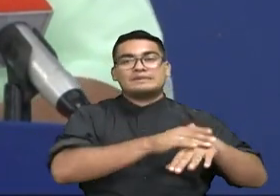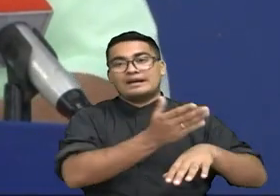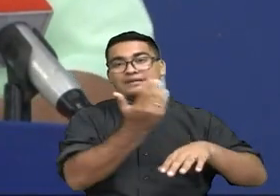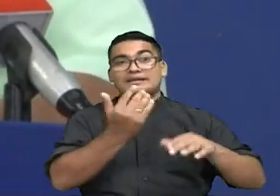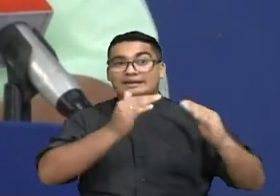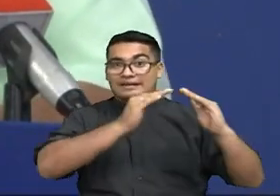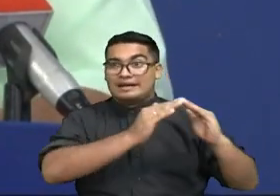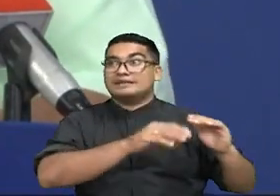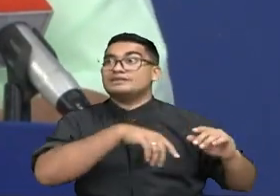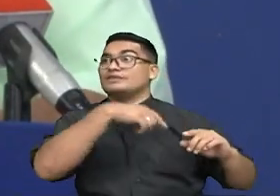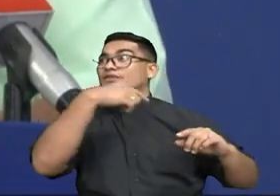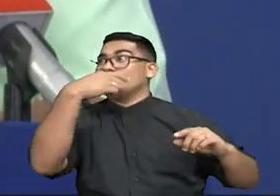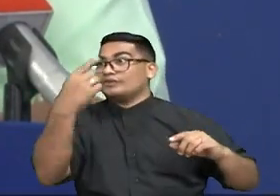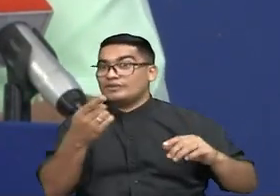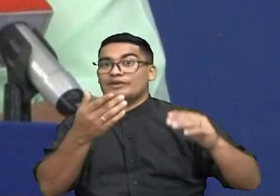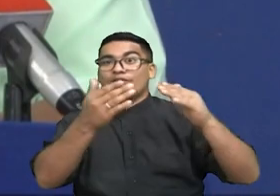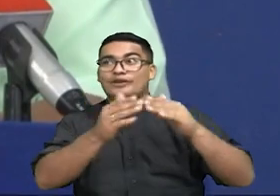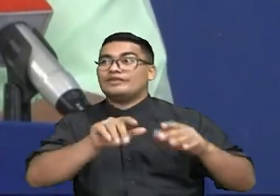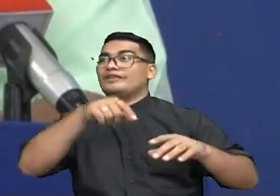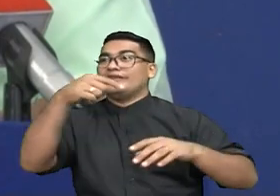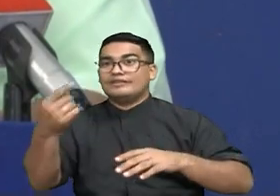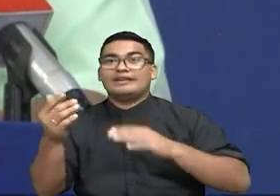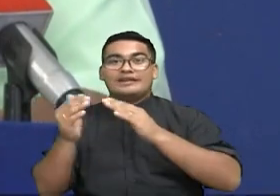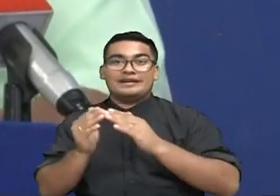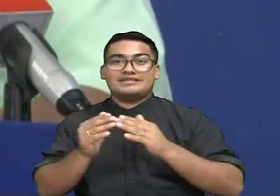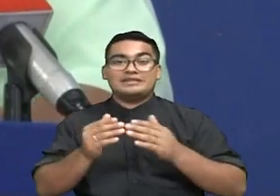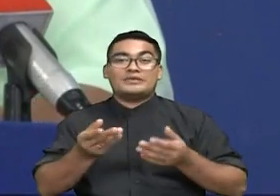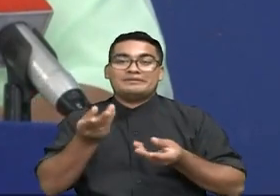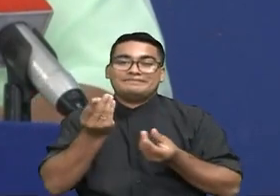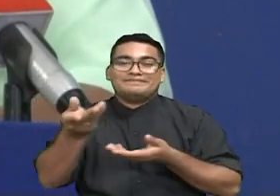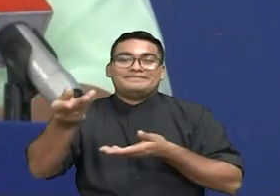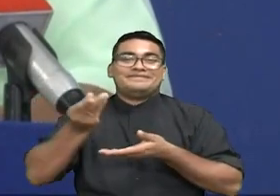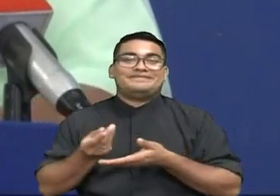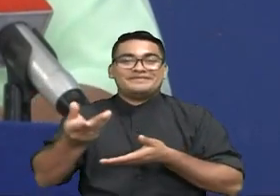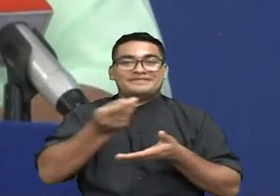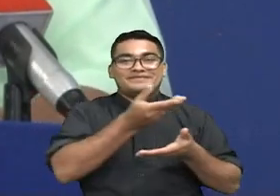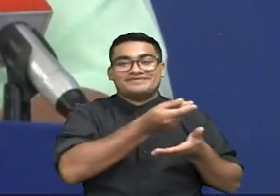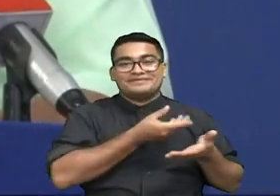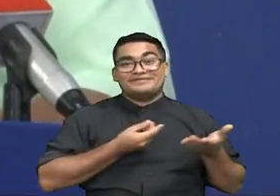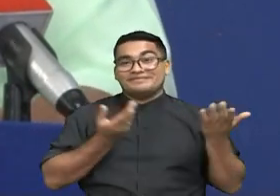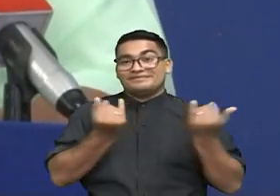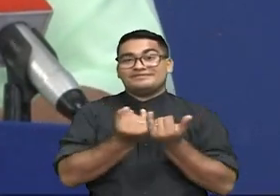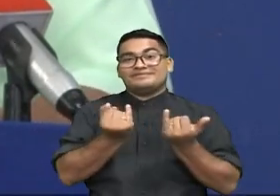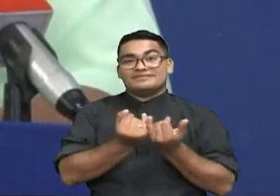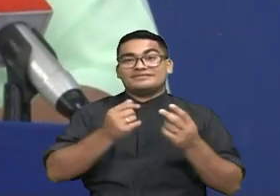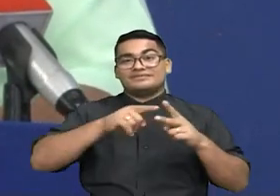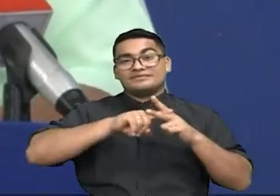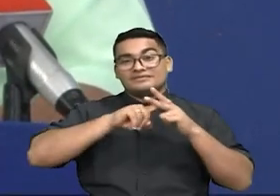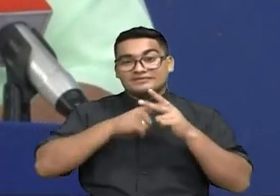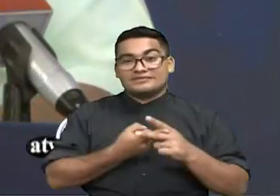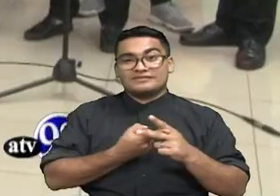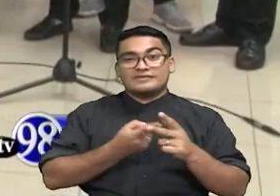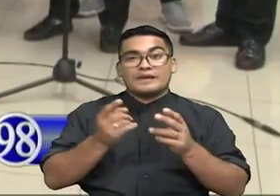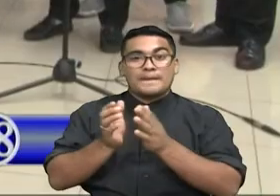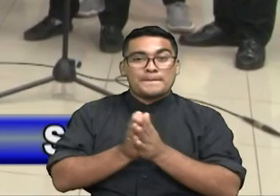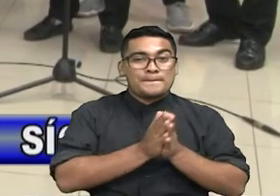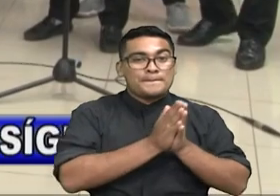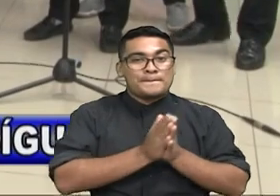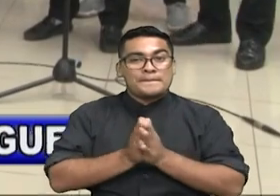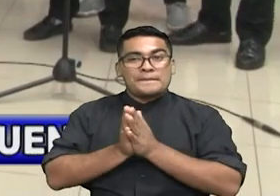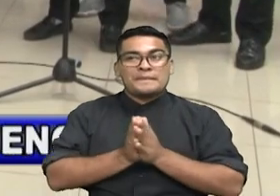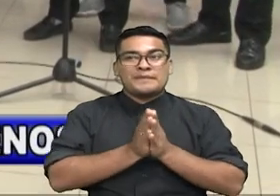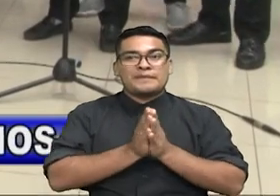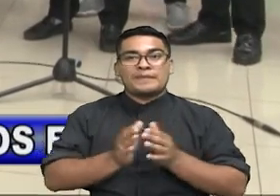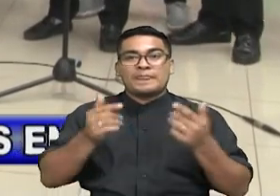otra, salían corriendo de una casa a la otra para agarrar la gorrita, ¿verdad? Así comienza la romería. El